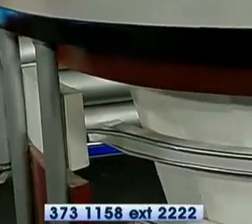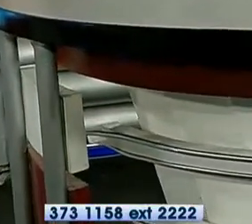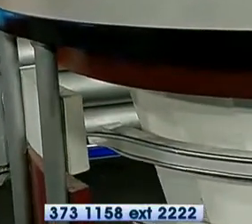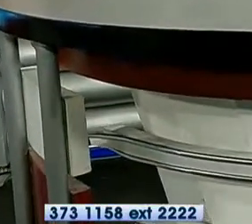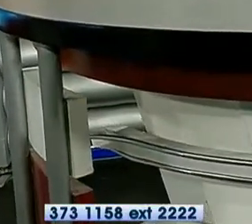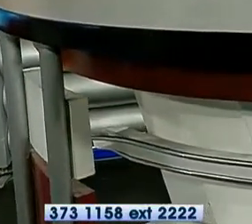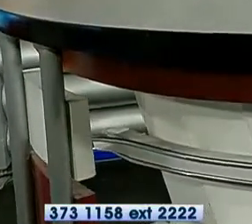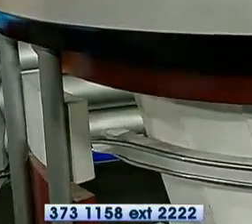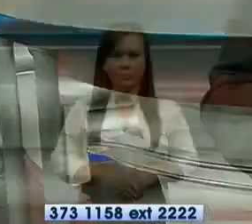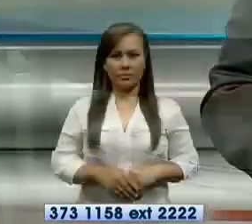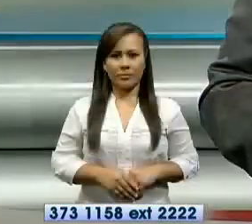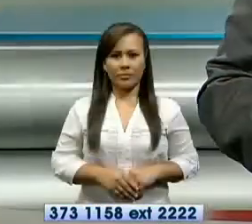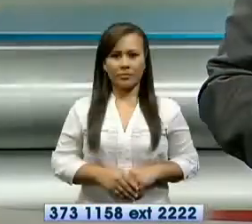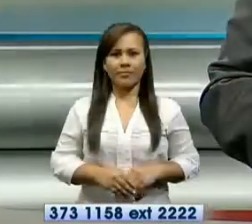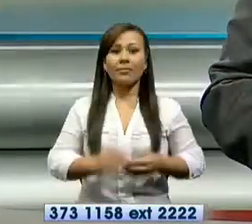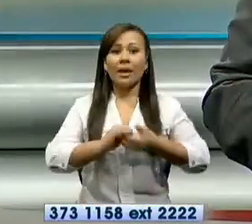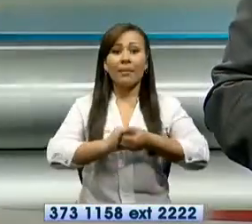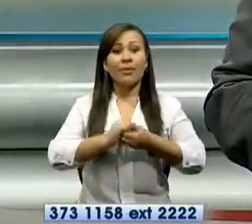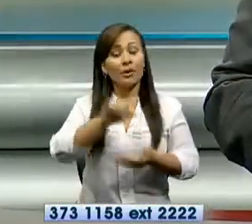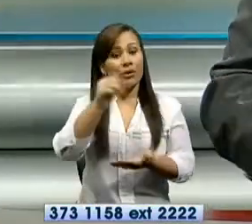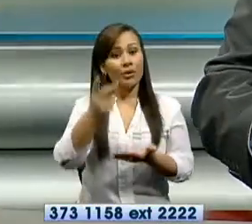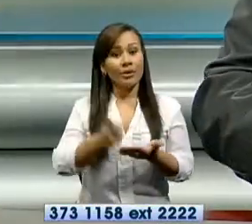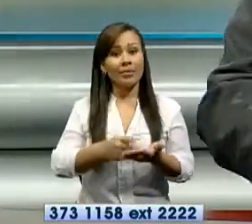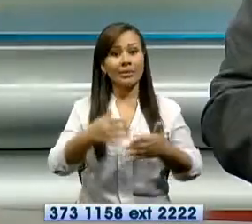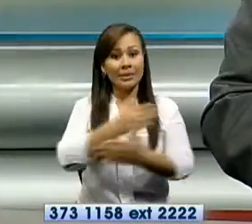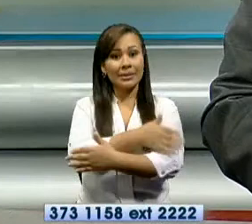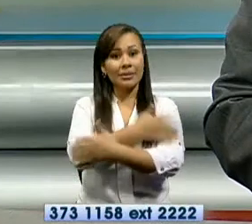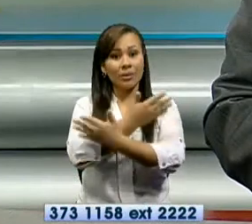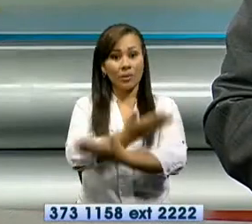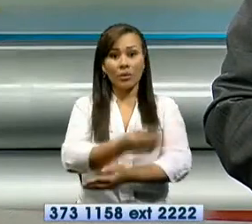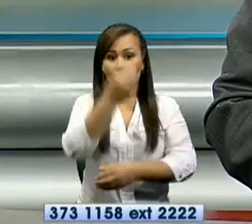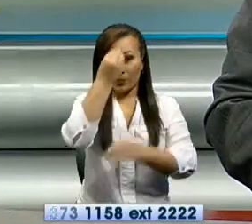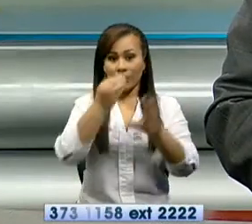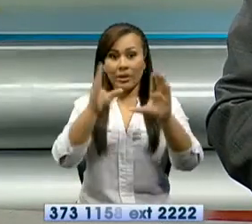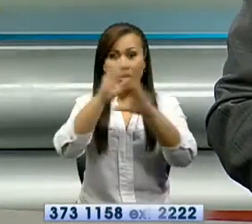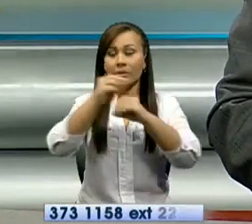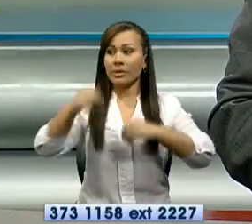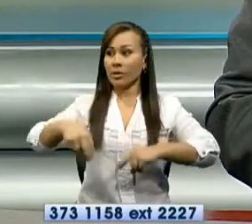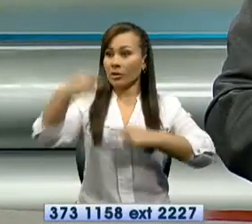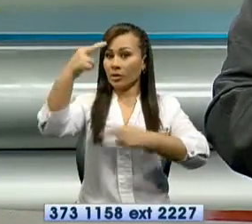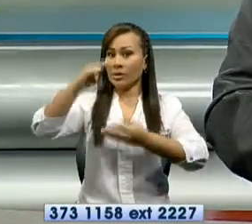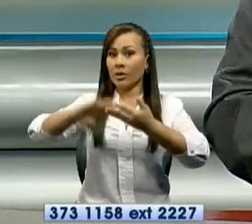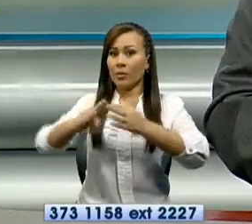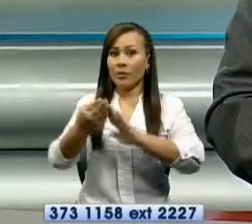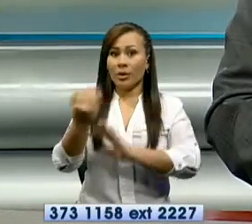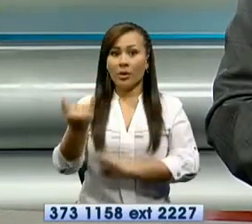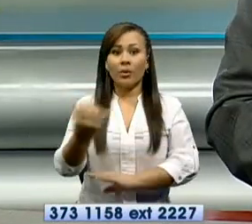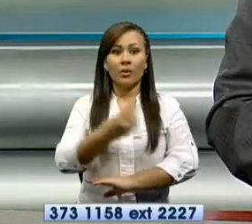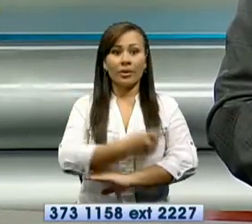televidentes, nuevamente saludándolos. Buenas noches, aquí estamos con la noticia en la comunidad de este día.